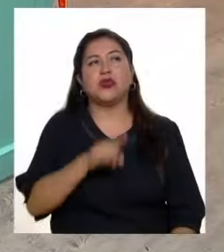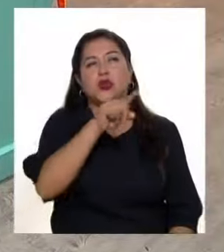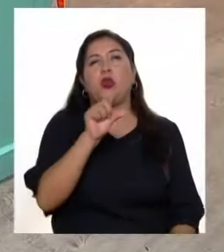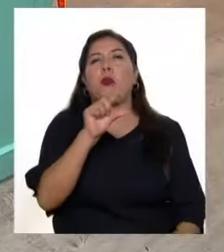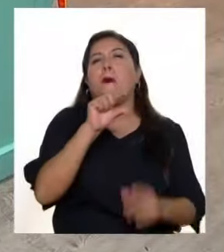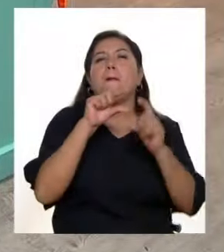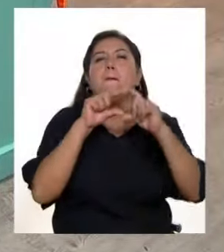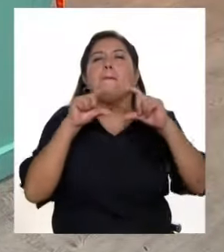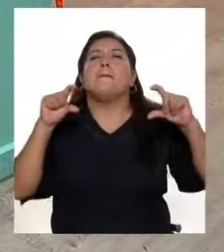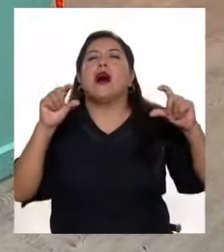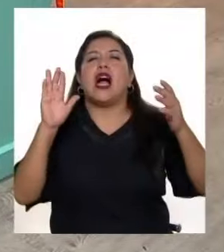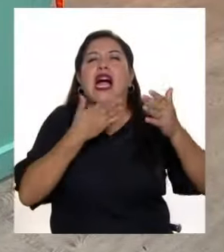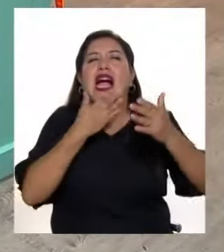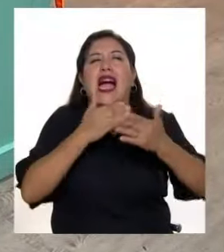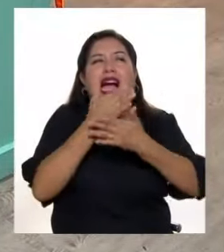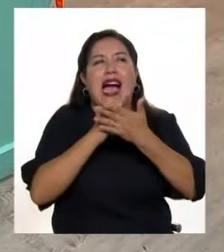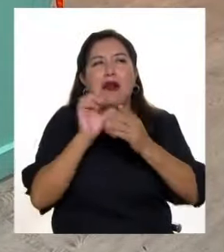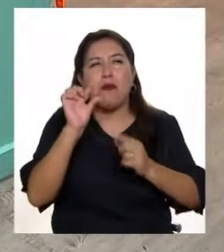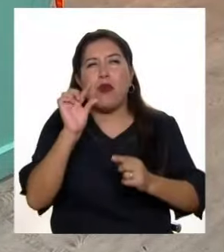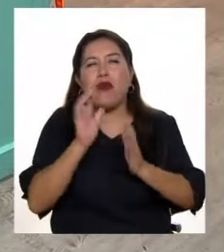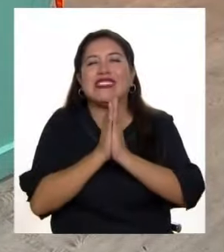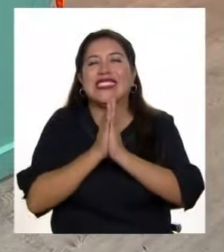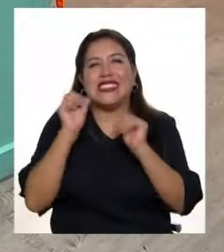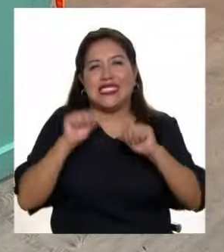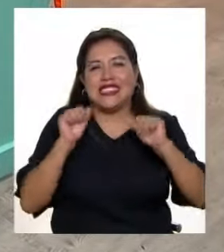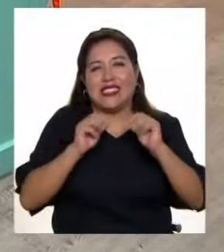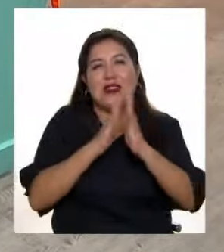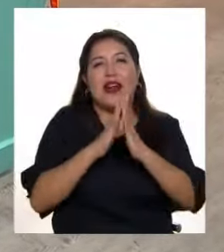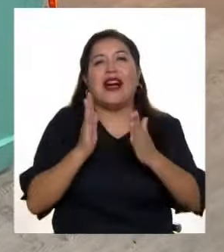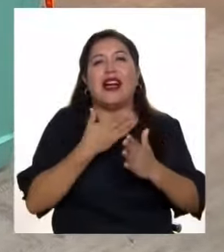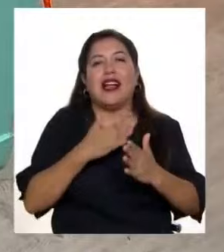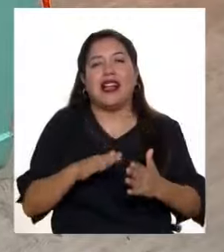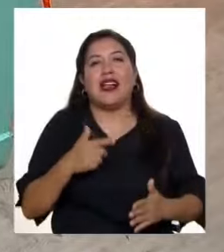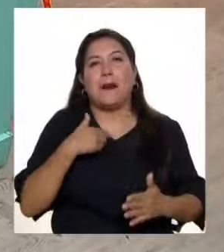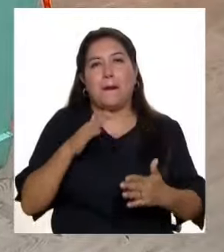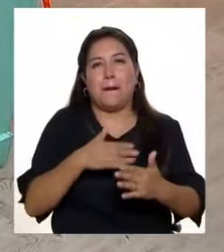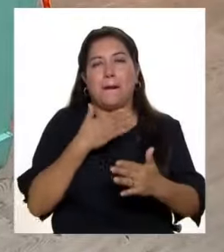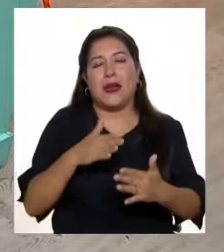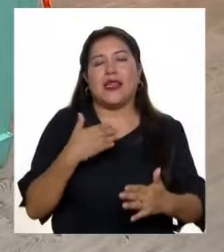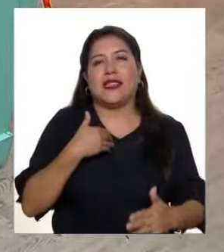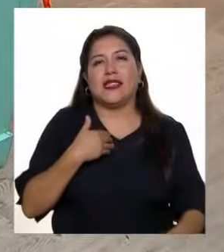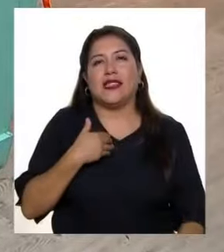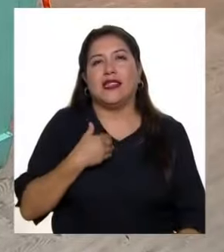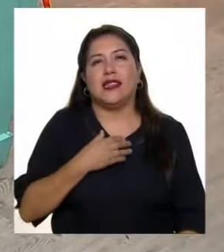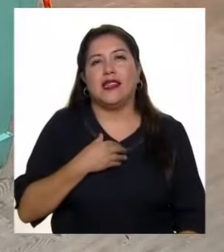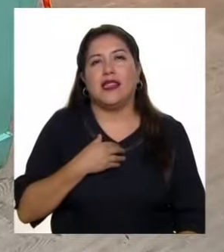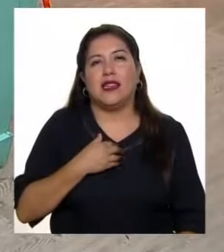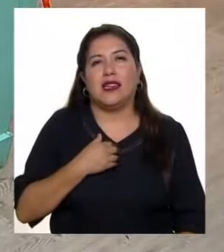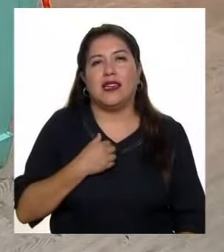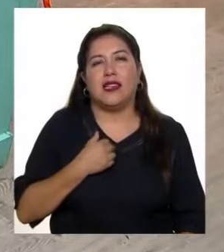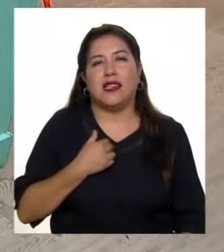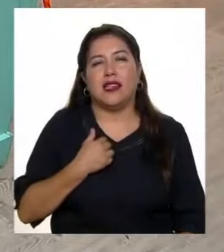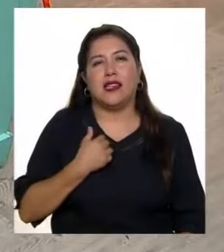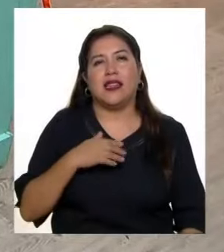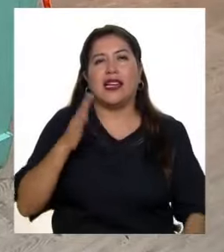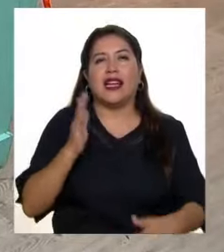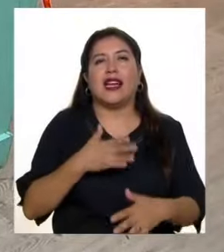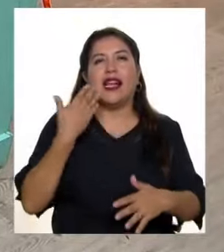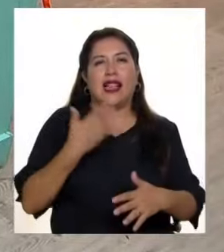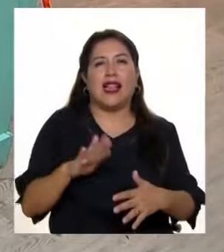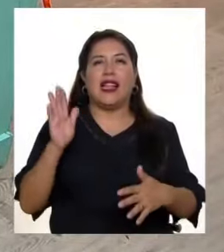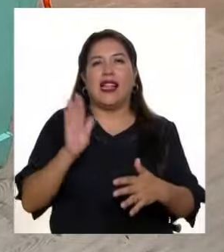cantarnos, regalarnos un poquito sí, así para darnos el sabor? Así. A ver. ¿Tú crees que pueda? A ver, el coro de mi canción es más o menos así. Canta ya